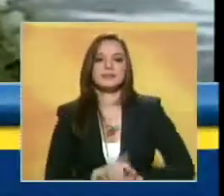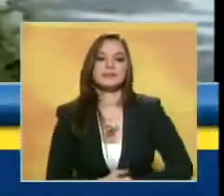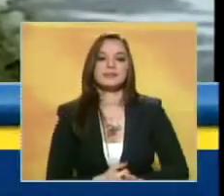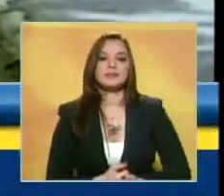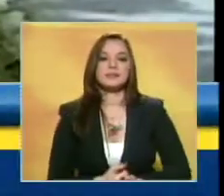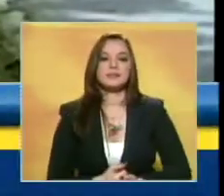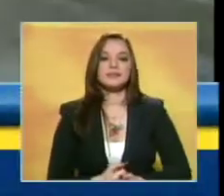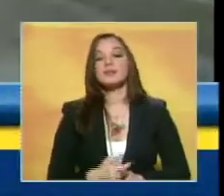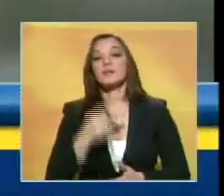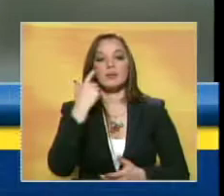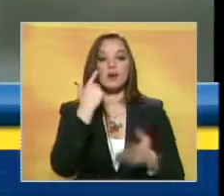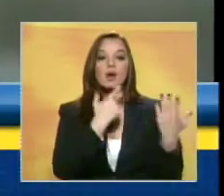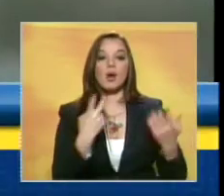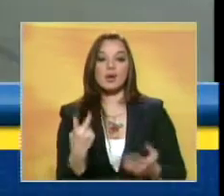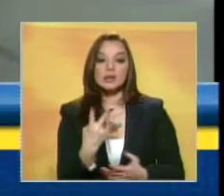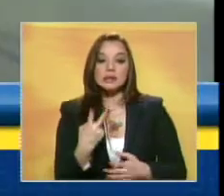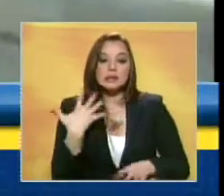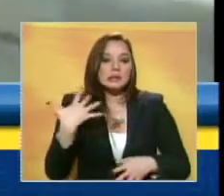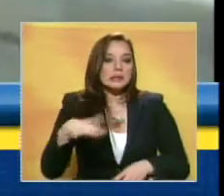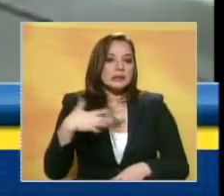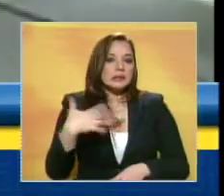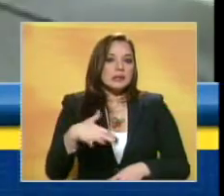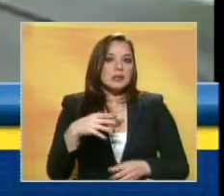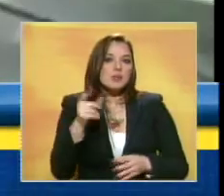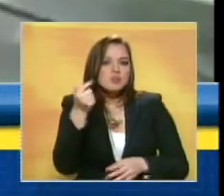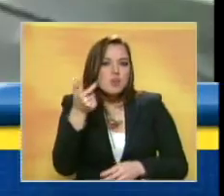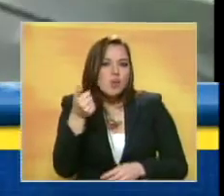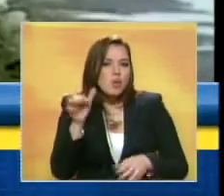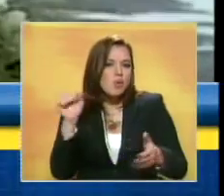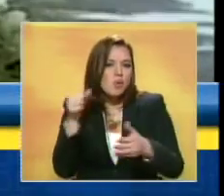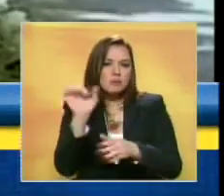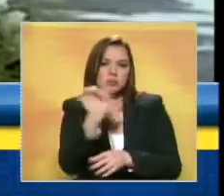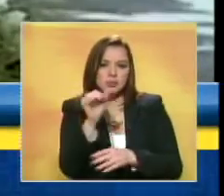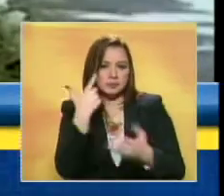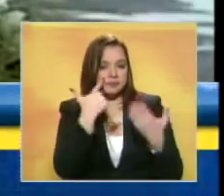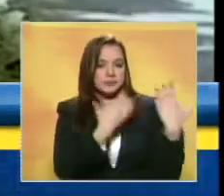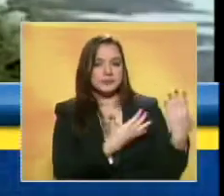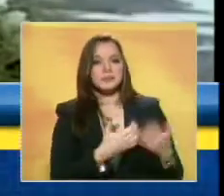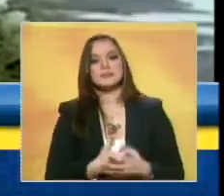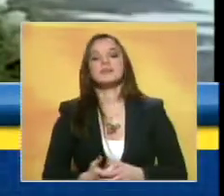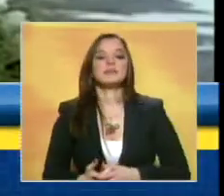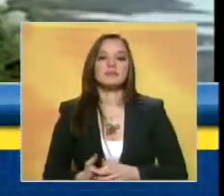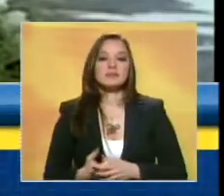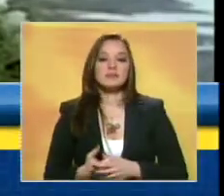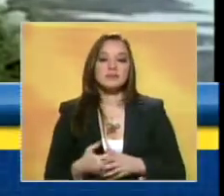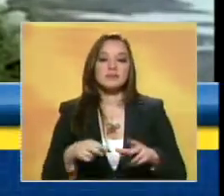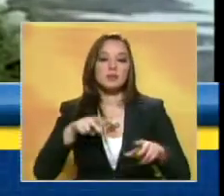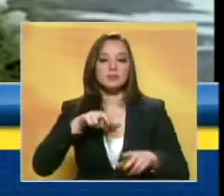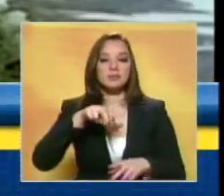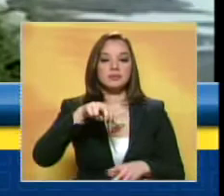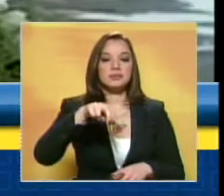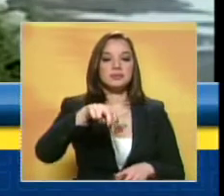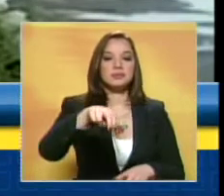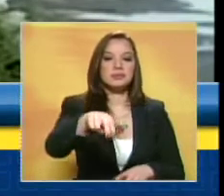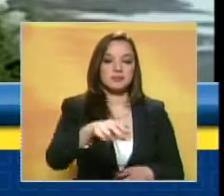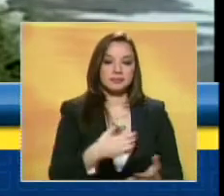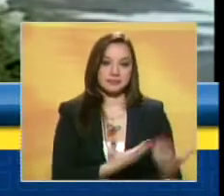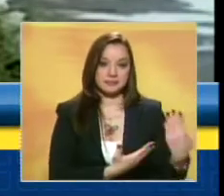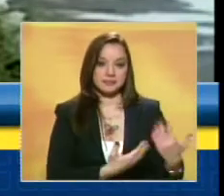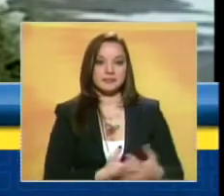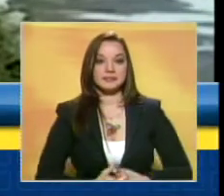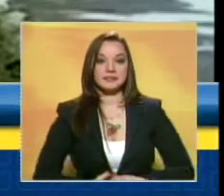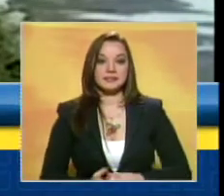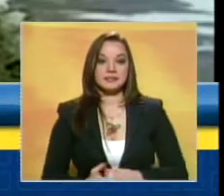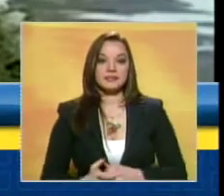En Reino Unido, una pareja se salvó de ser aplastada por un vehículo que traspasó a toda velocidad una barrera para peatones e impactó contra una